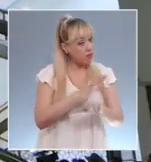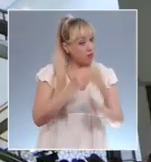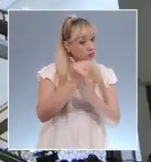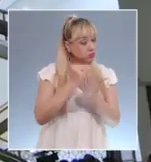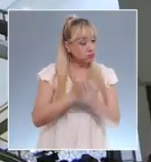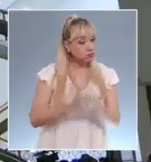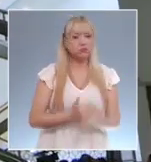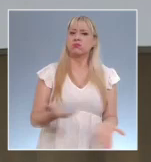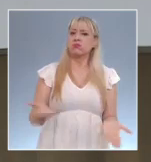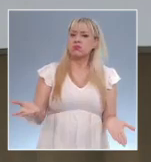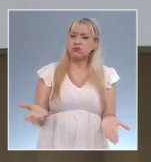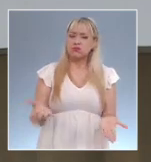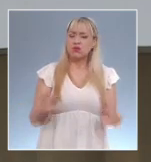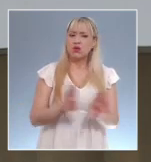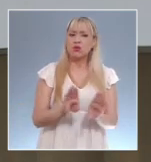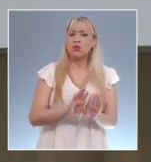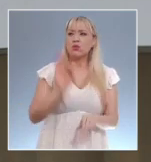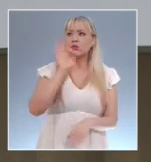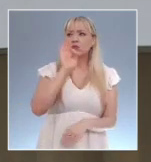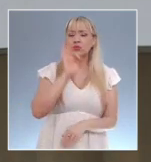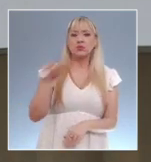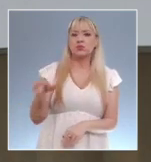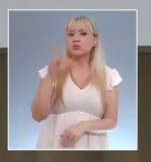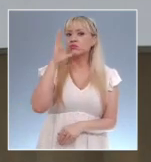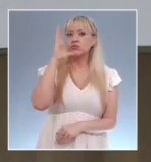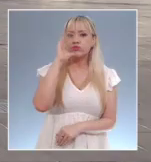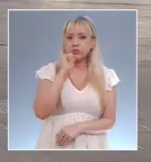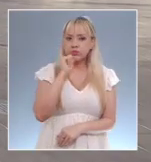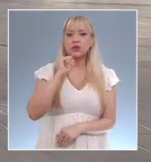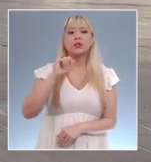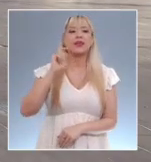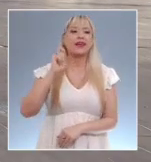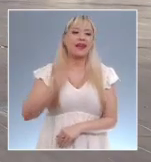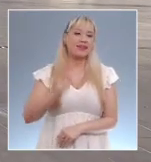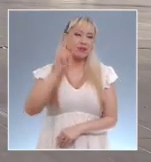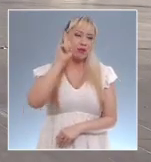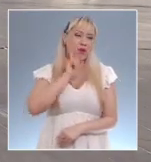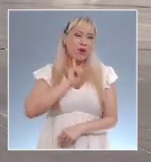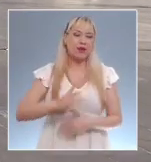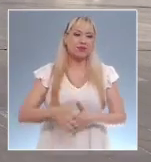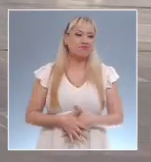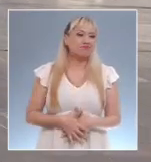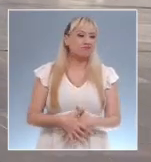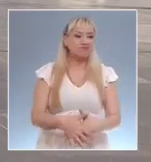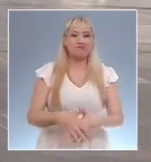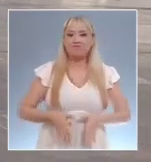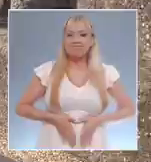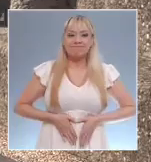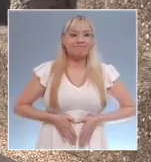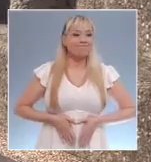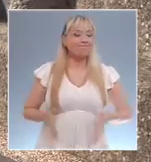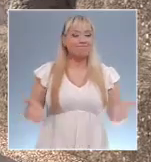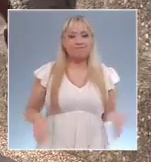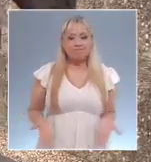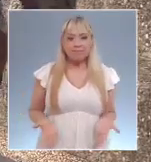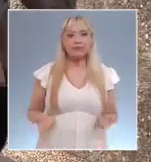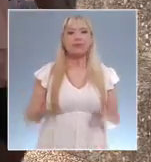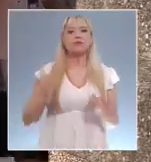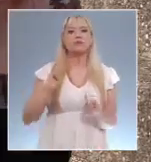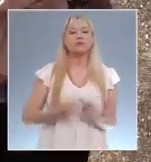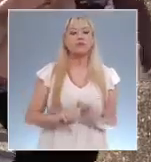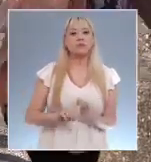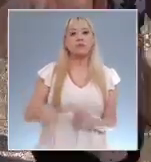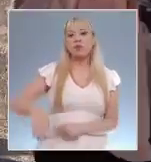contraindicación médica de la madre para realizar la gestación en su útero, así como la restricción de edad entre los 25 y 40 años